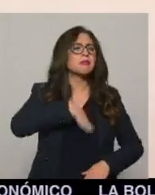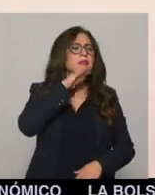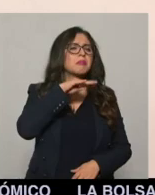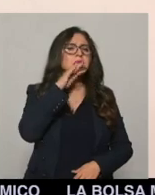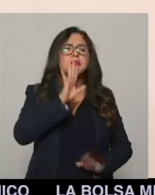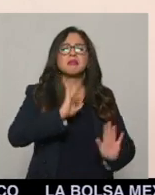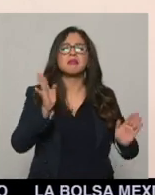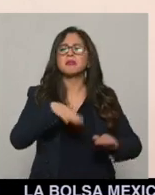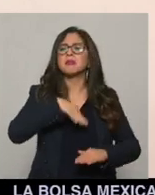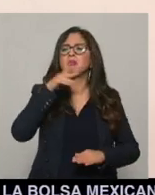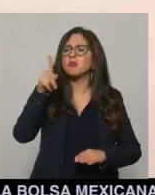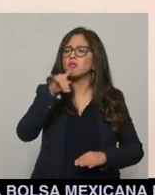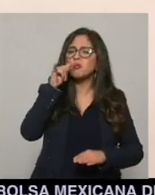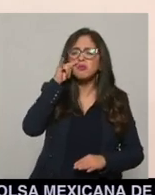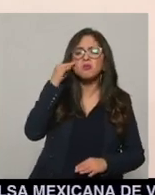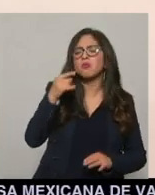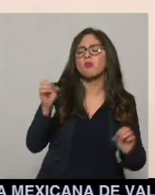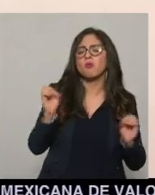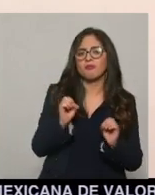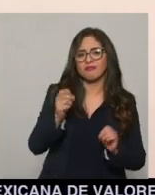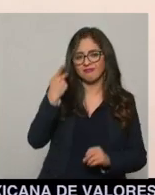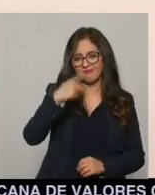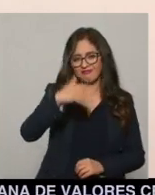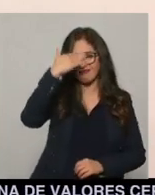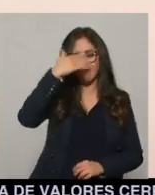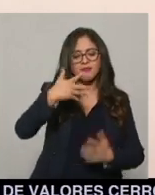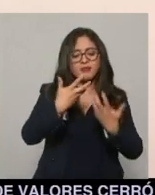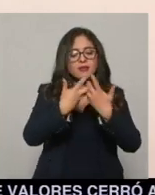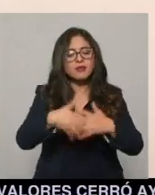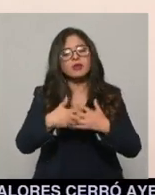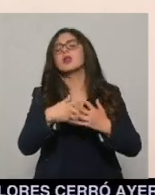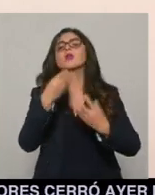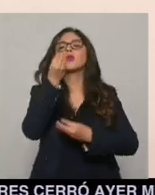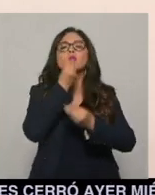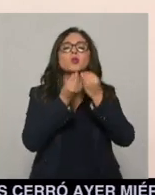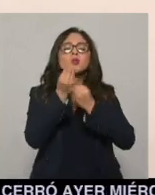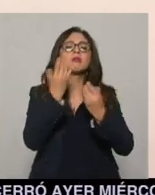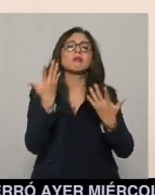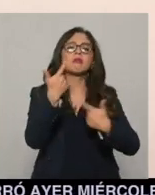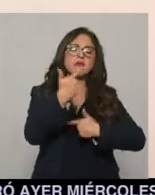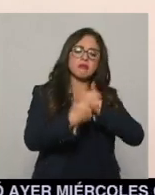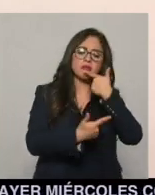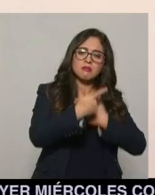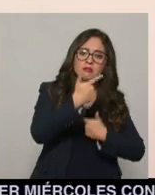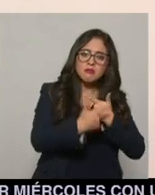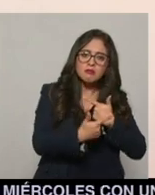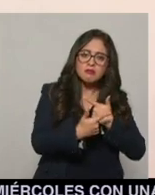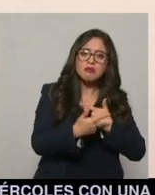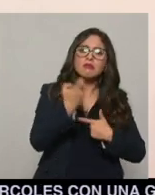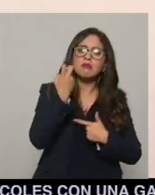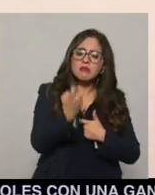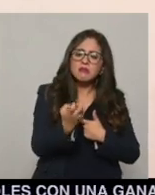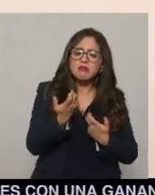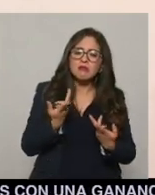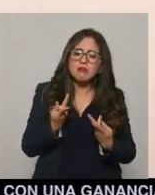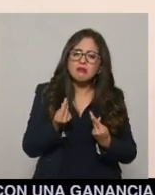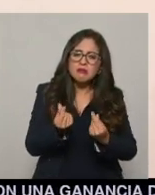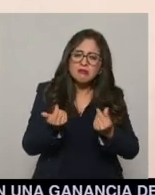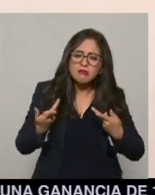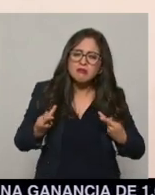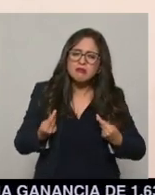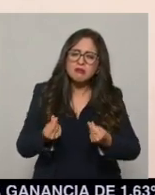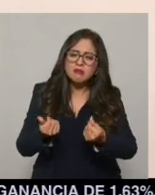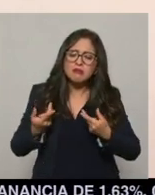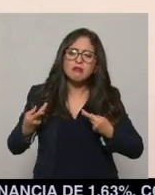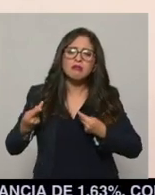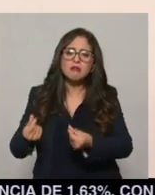que la industria de los alimentos, la industria de los lácteos, gasta enormes